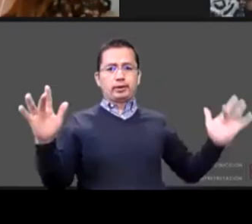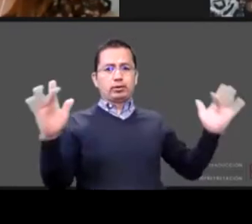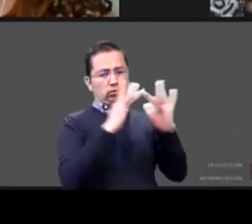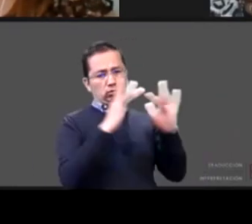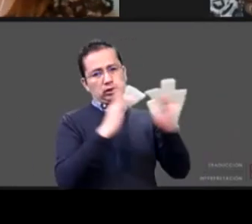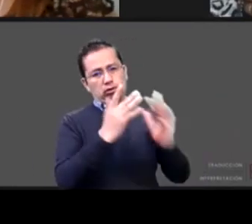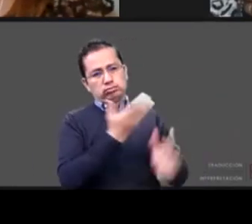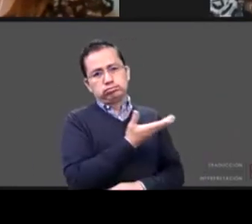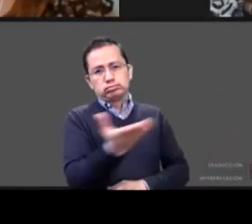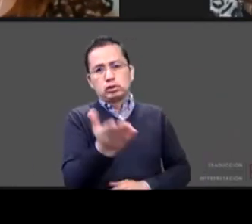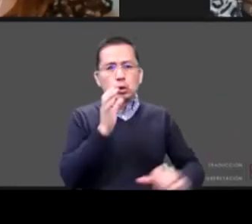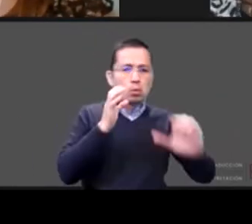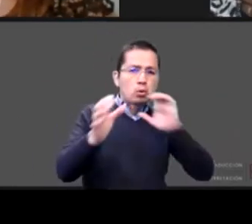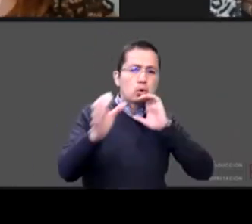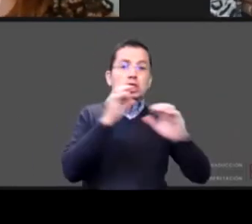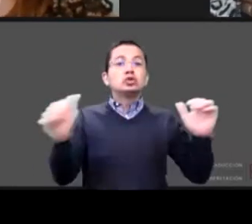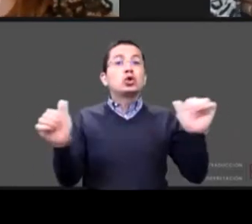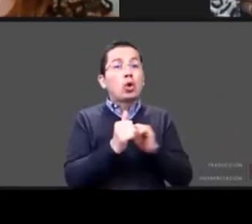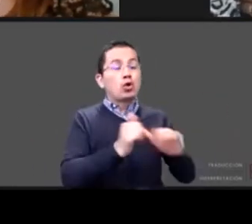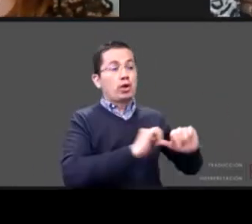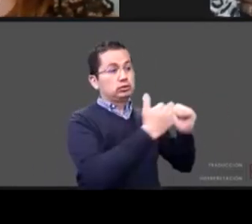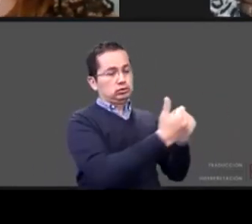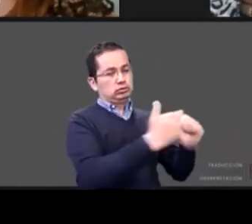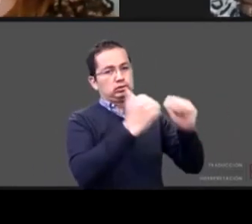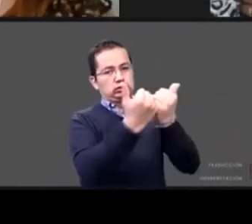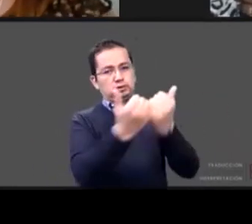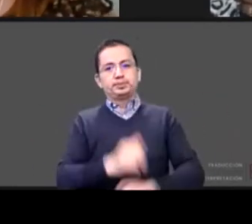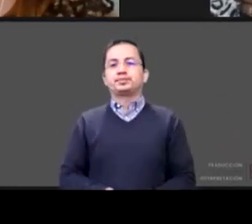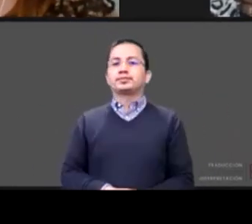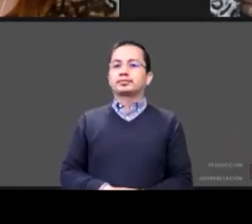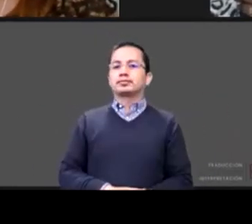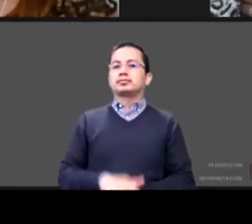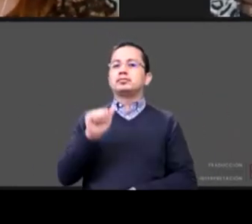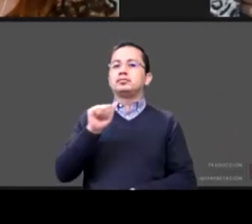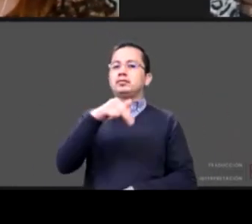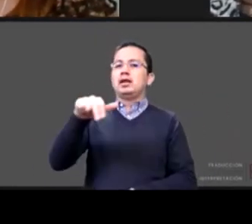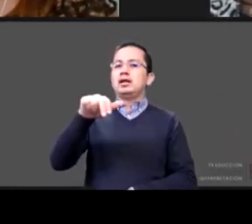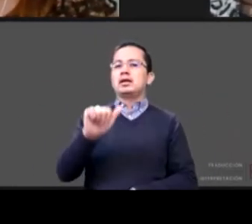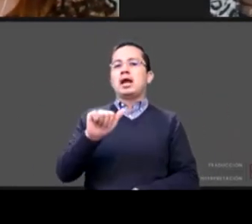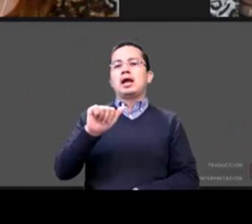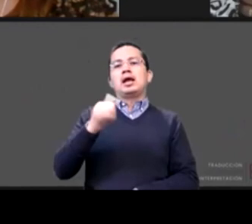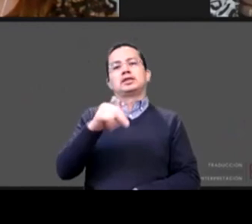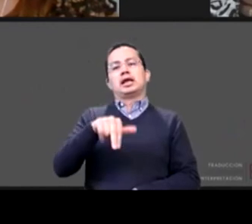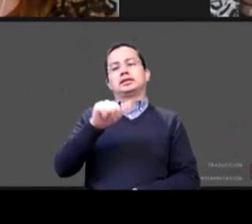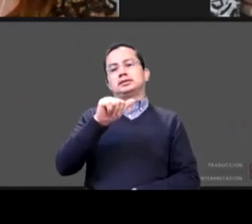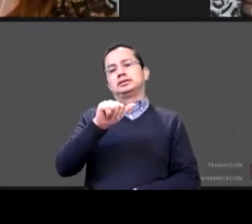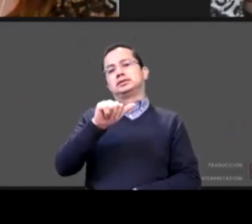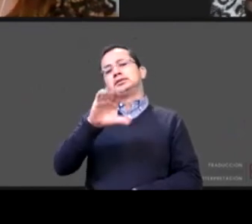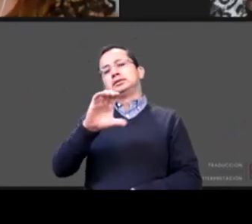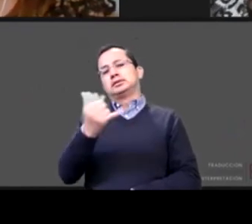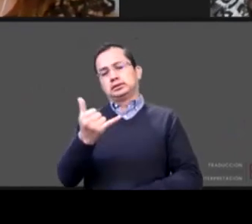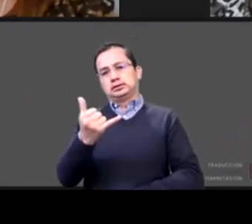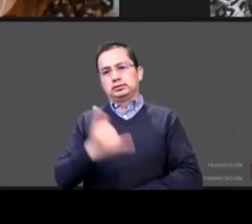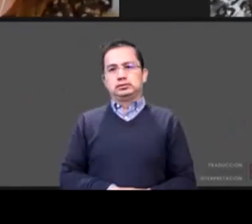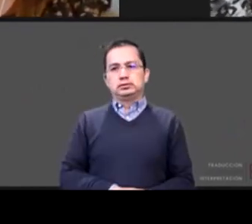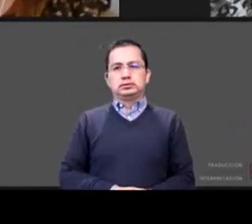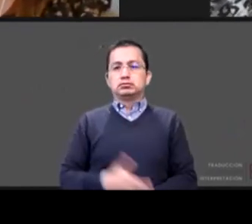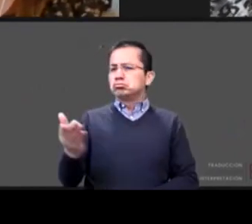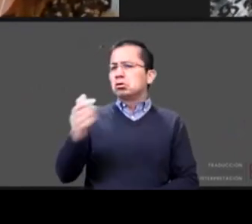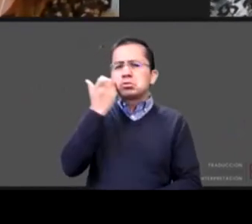la comunicación con ellos. Ana Yancy, ¿con qué idea quisieras cerrar? Gracias,